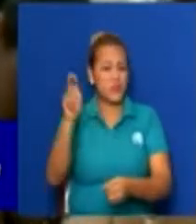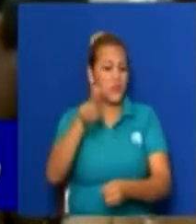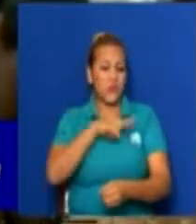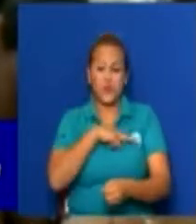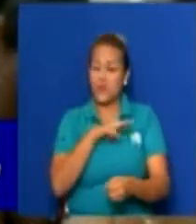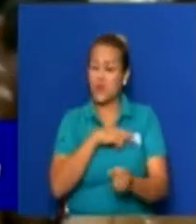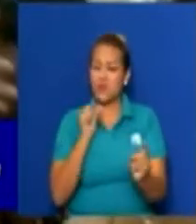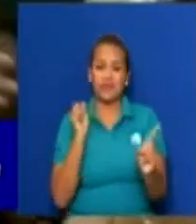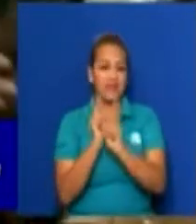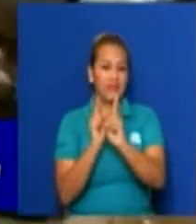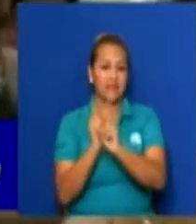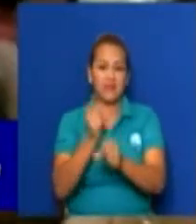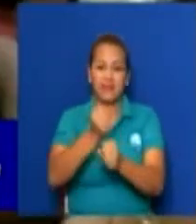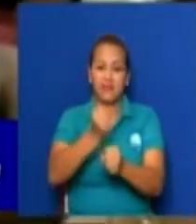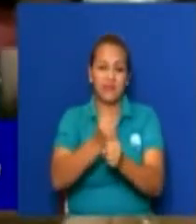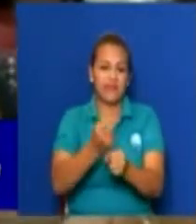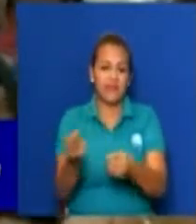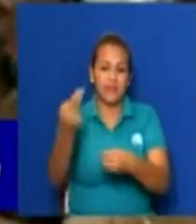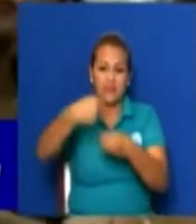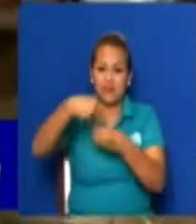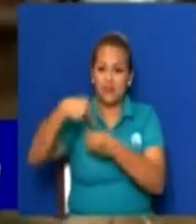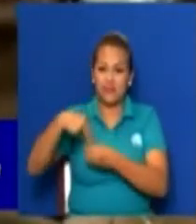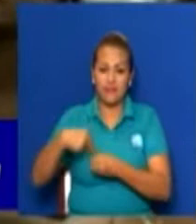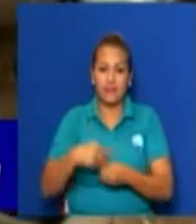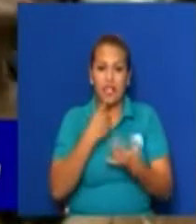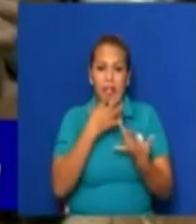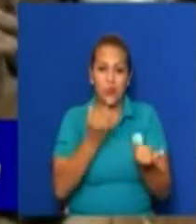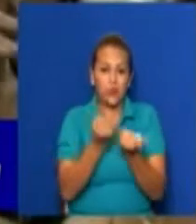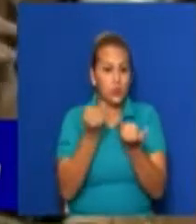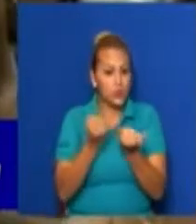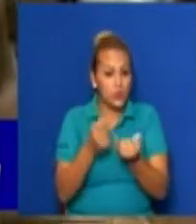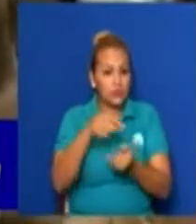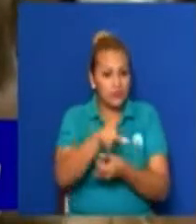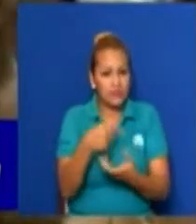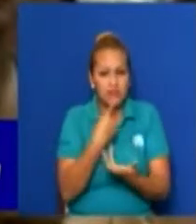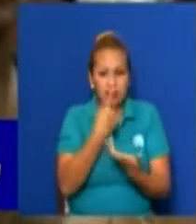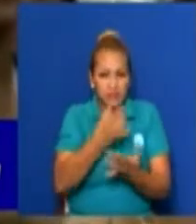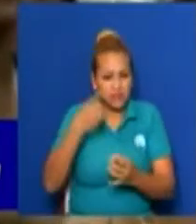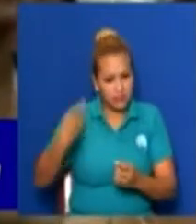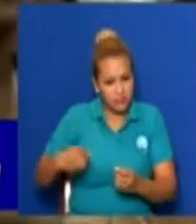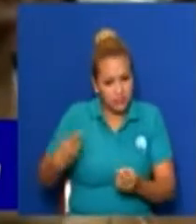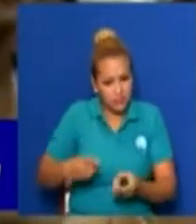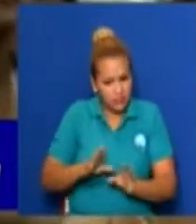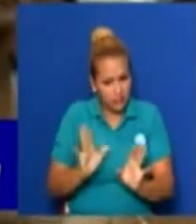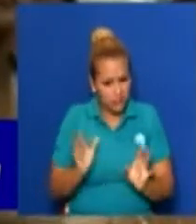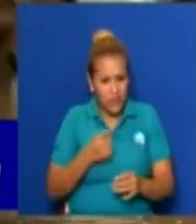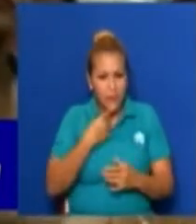podido hallar trabajo. ¿Por qué? Porque reclamó sus derechos. Pero si solo es que nos han